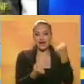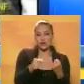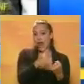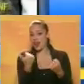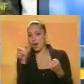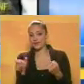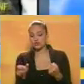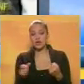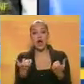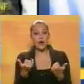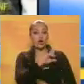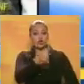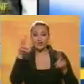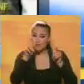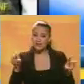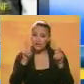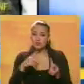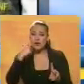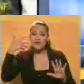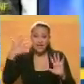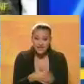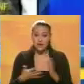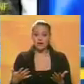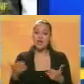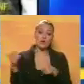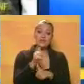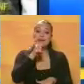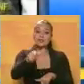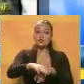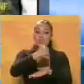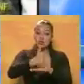autoridades se encuentran realizando las investigaciones para dar con los responsables del hecho.